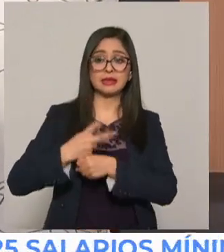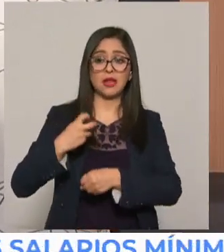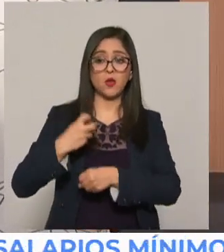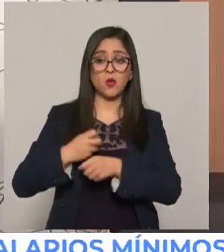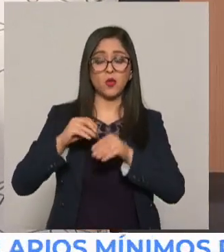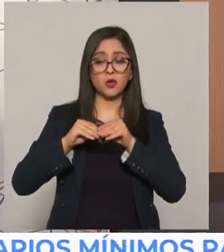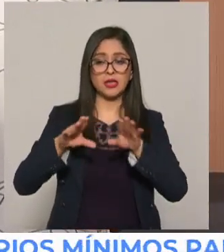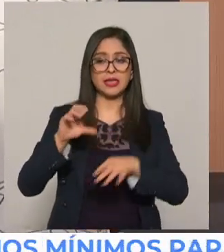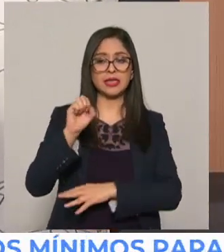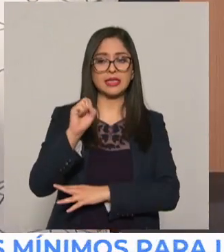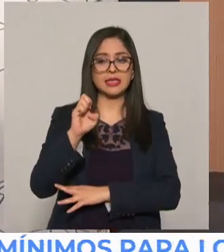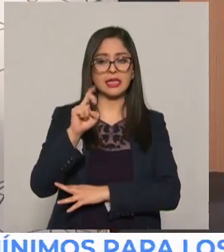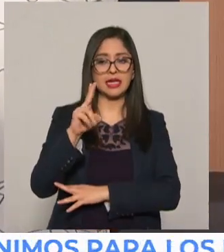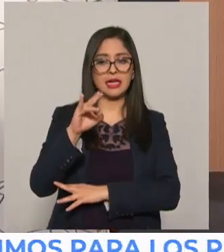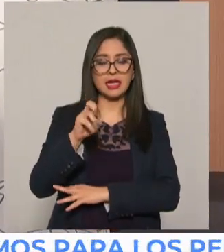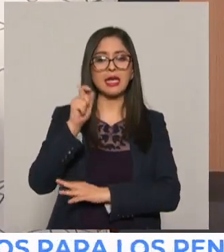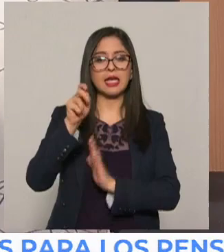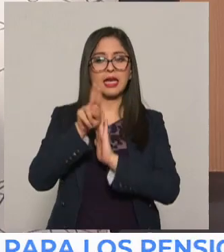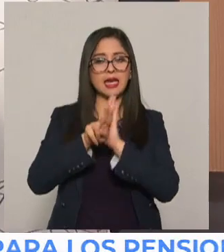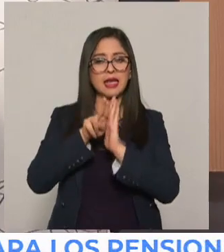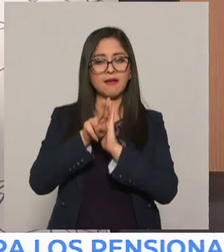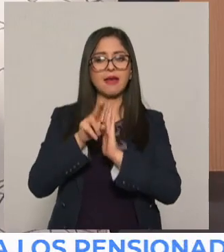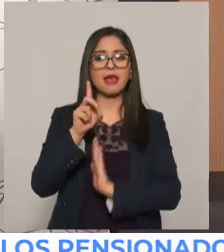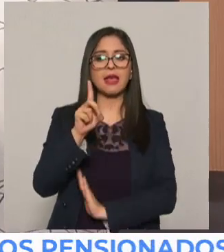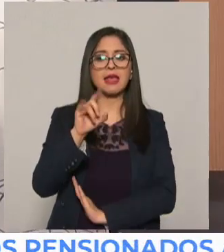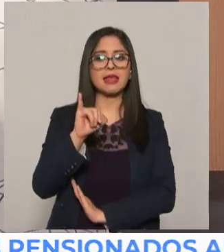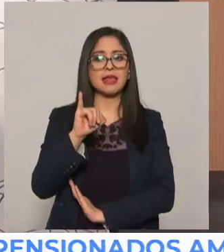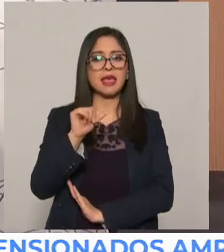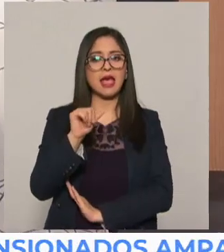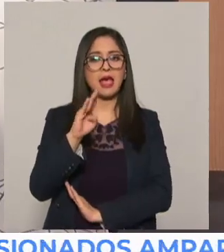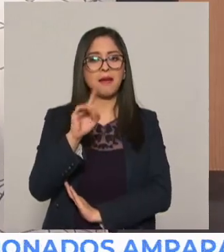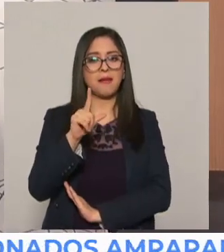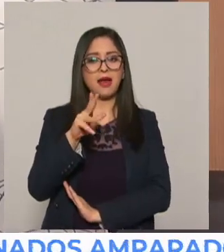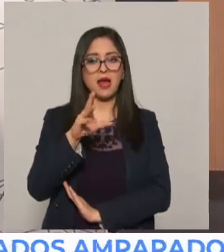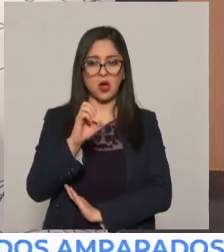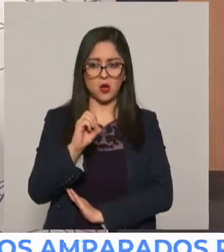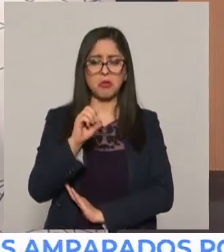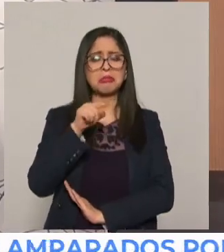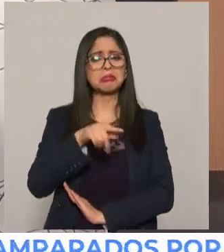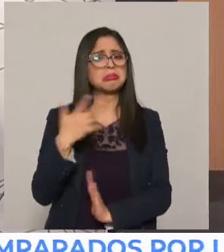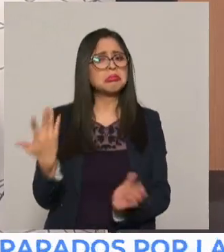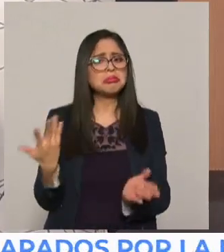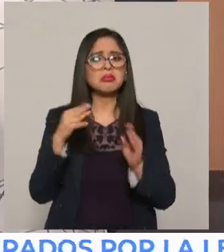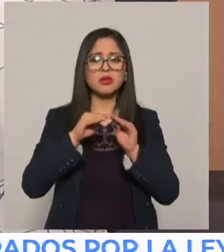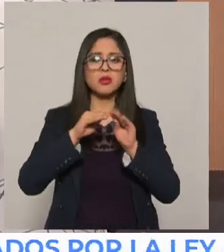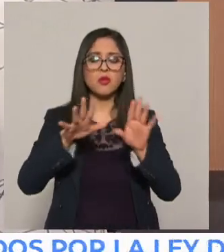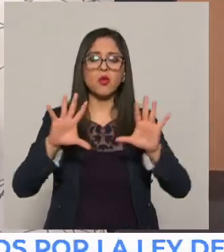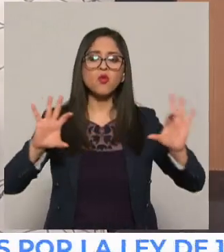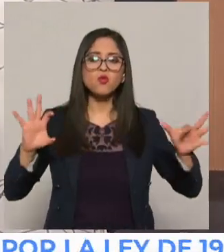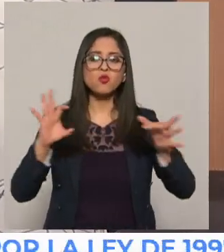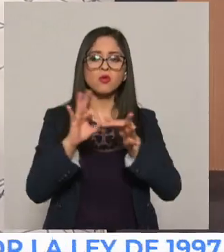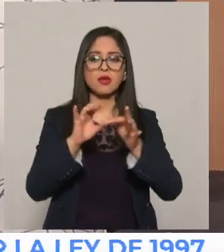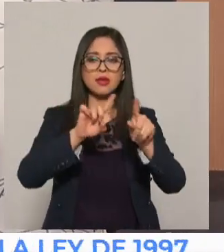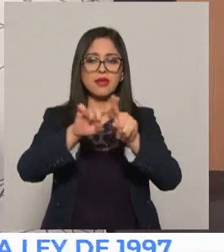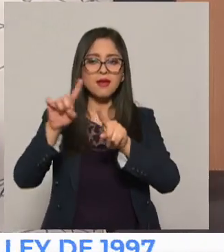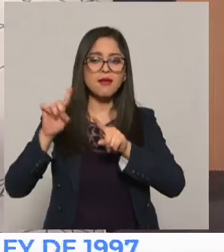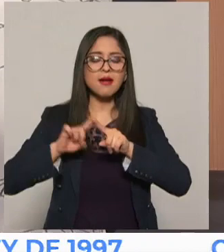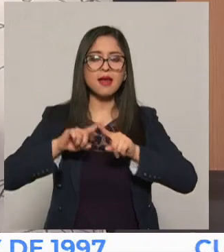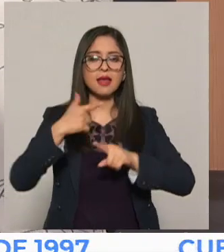esta serie original de Netflix, Diablero, que es una serie muy sui generis, es una serie que es una mezcla de géneros,